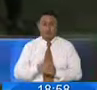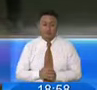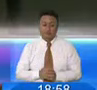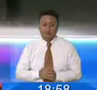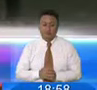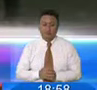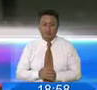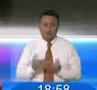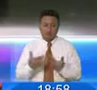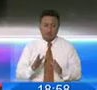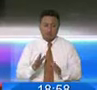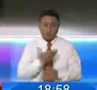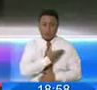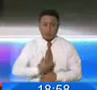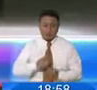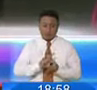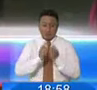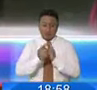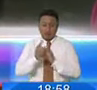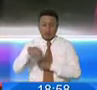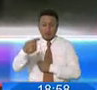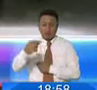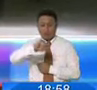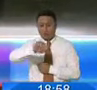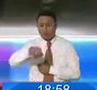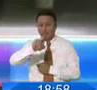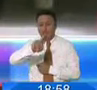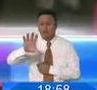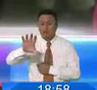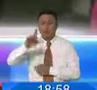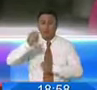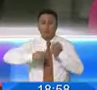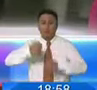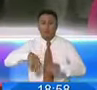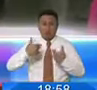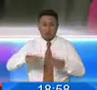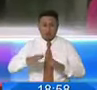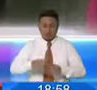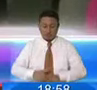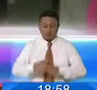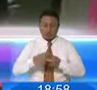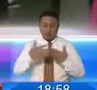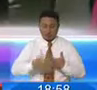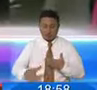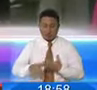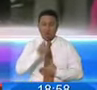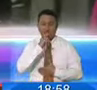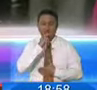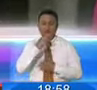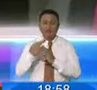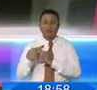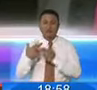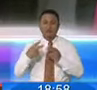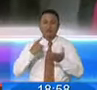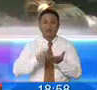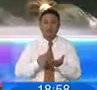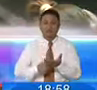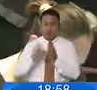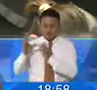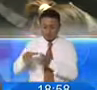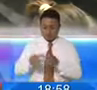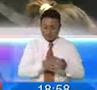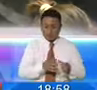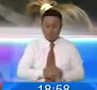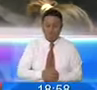día siguiente del cambio de mando, esto sería el jueves 25 de mayo, y ahí el CAL tomará la decisión de a qué comisión va a ir las reformas de este proyecto.